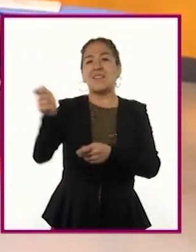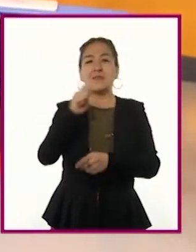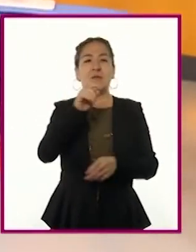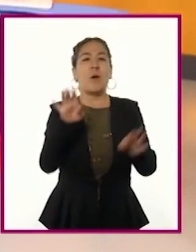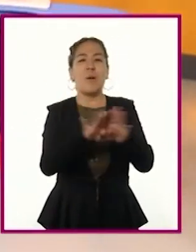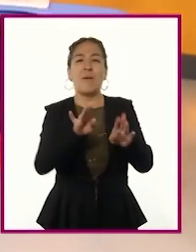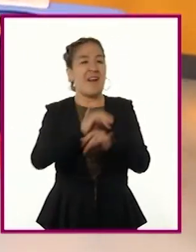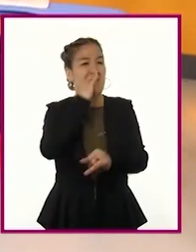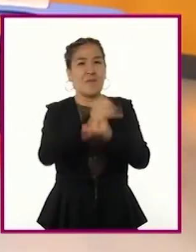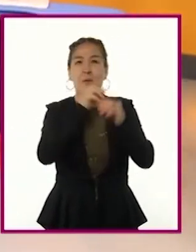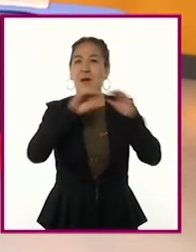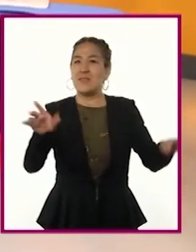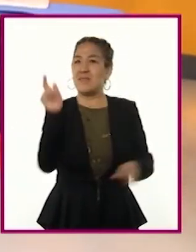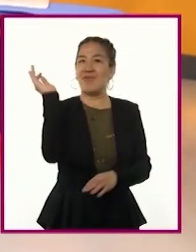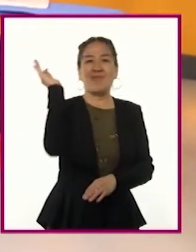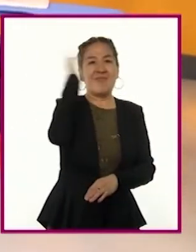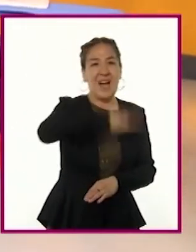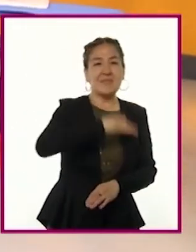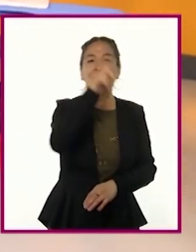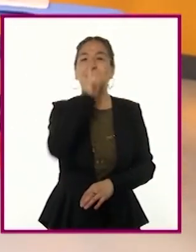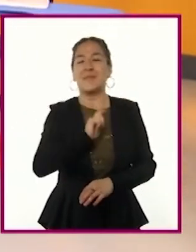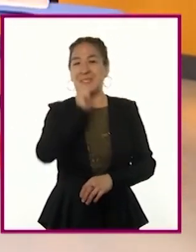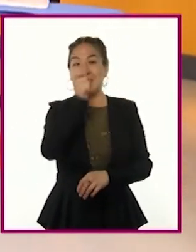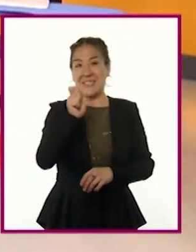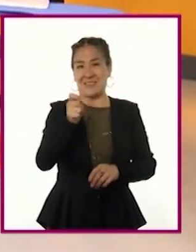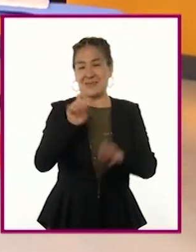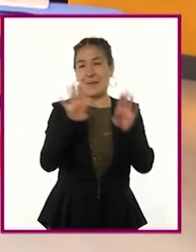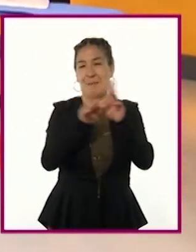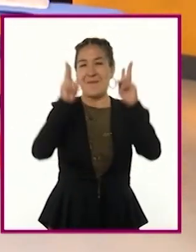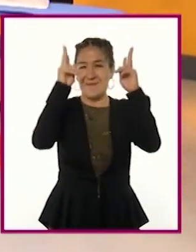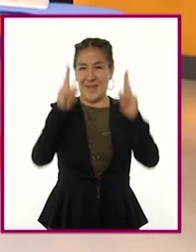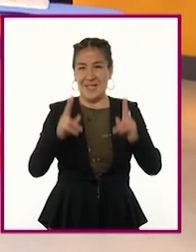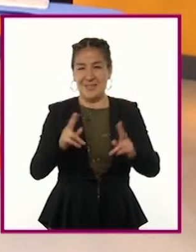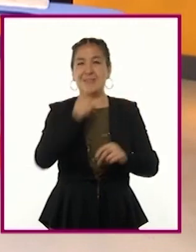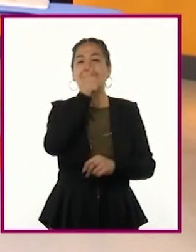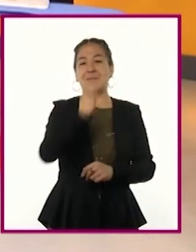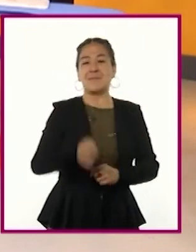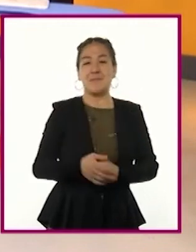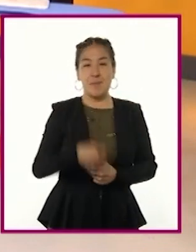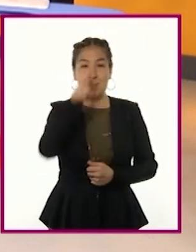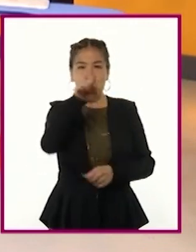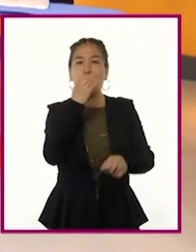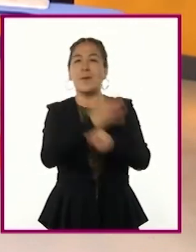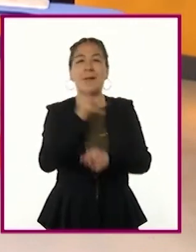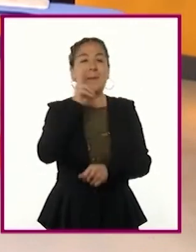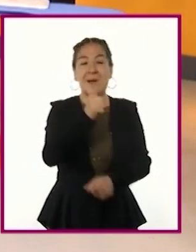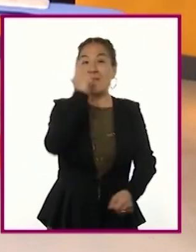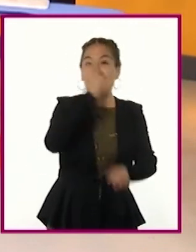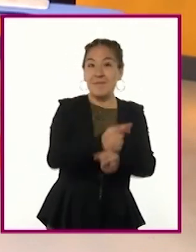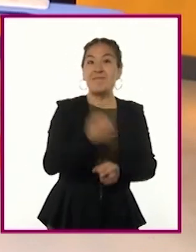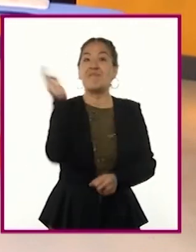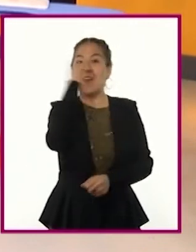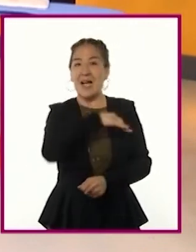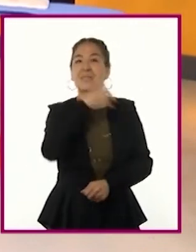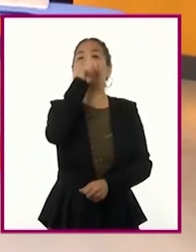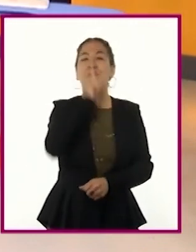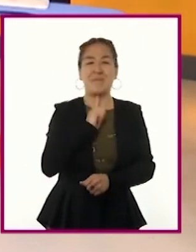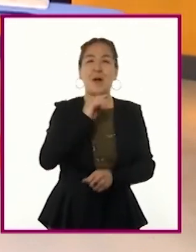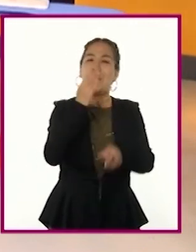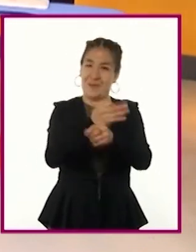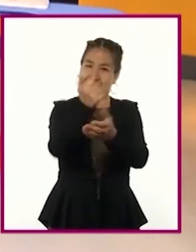distorsionan la realidad, como las siguientes frases. ¿Nos ayudan a identificar si son verdaderas o falsas? Muy